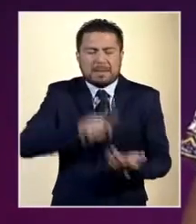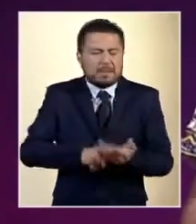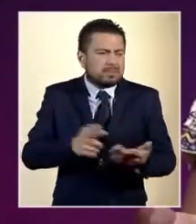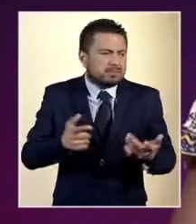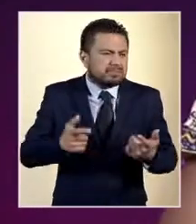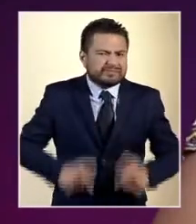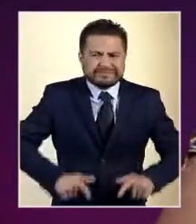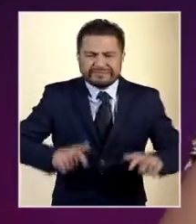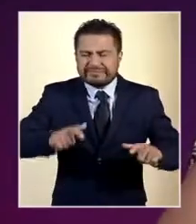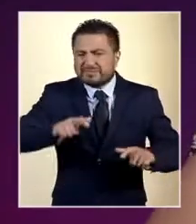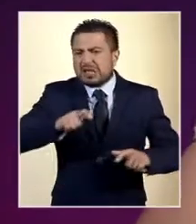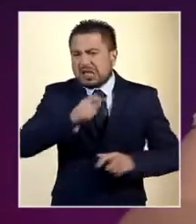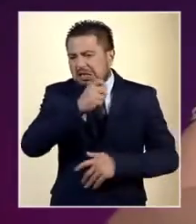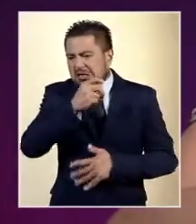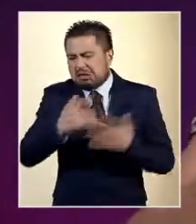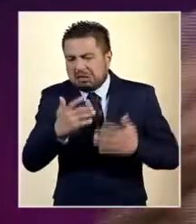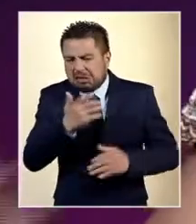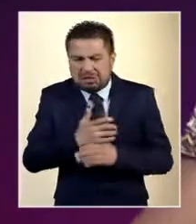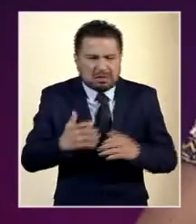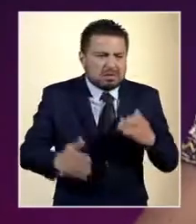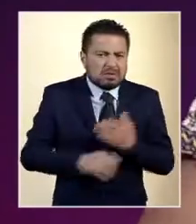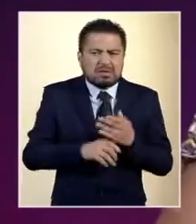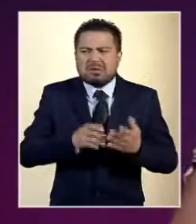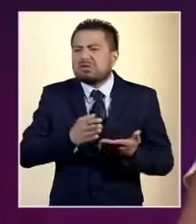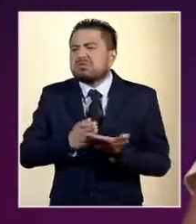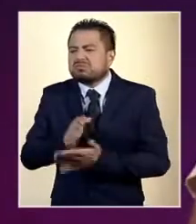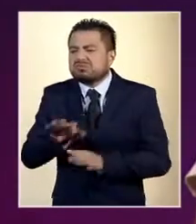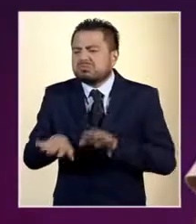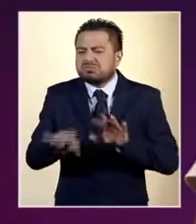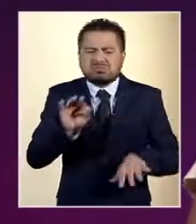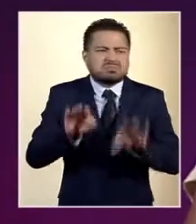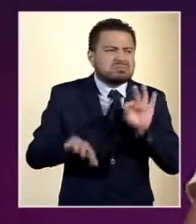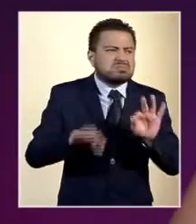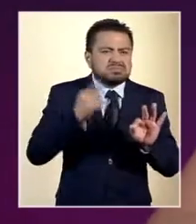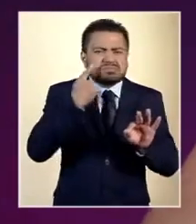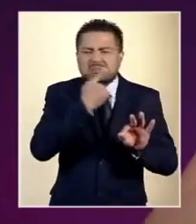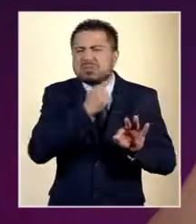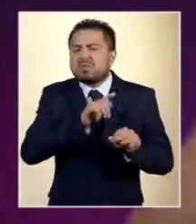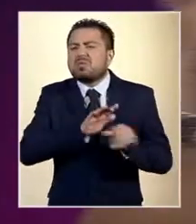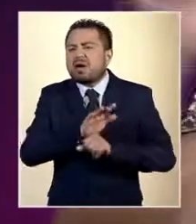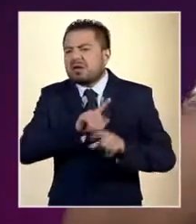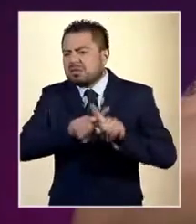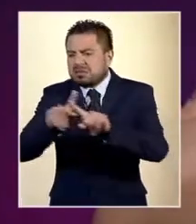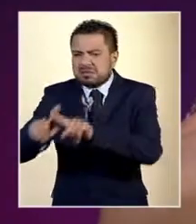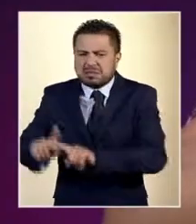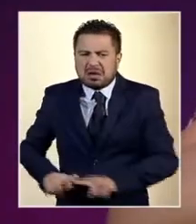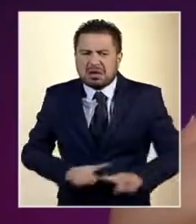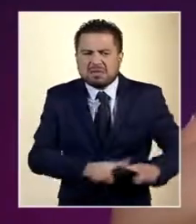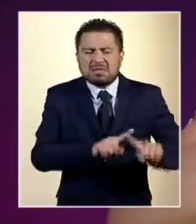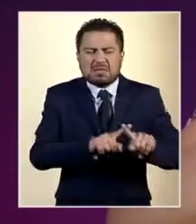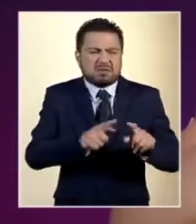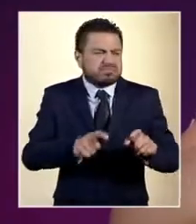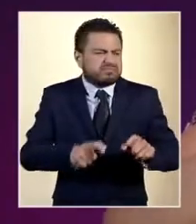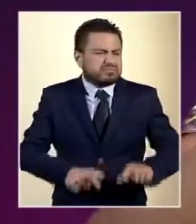rico, rico en opciones, rico en alternativas, rico en diferentes